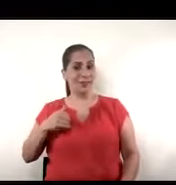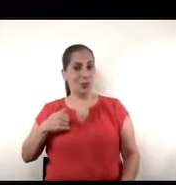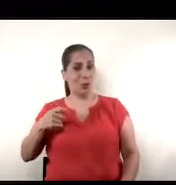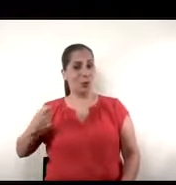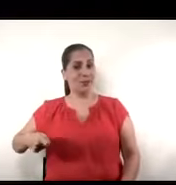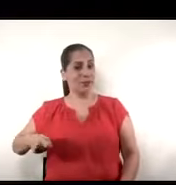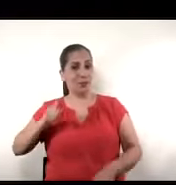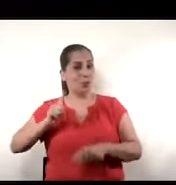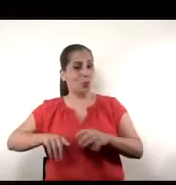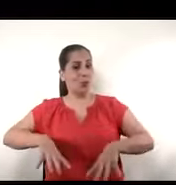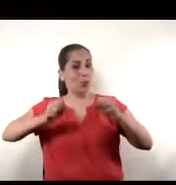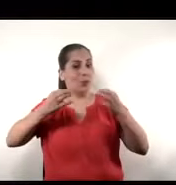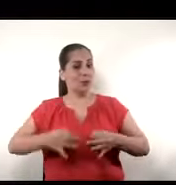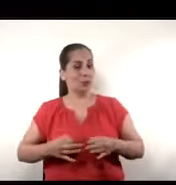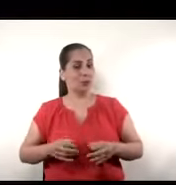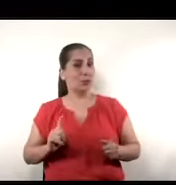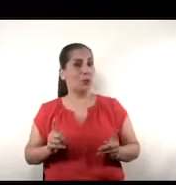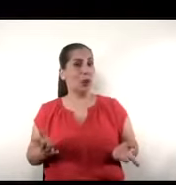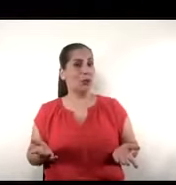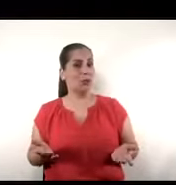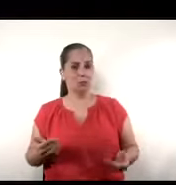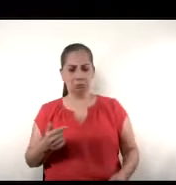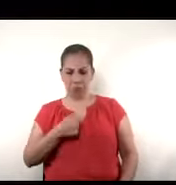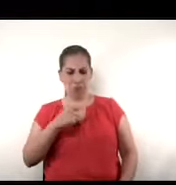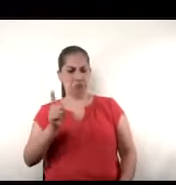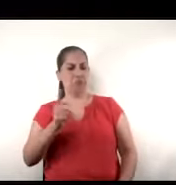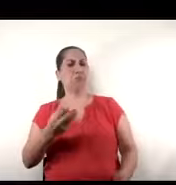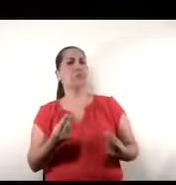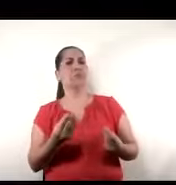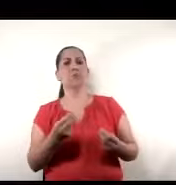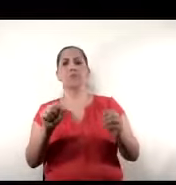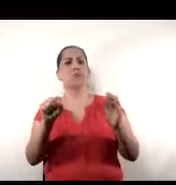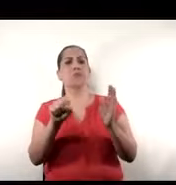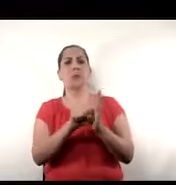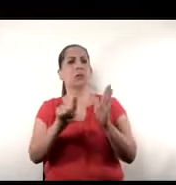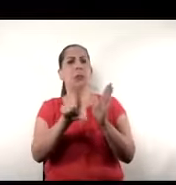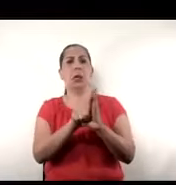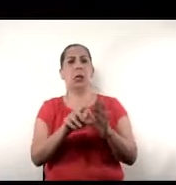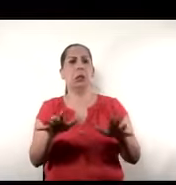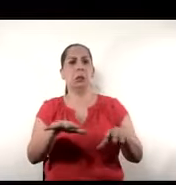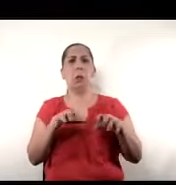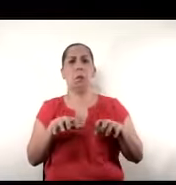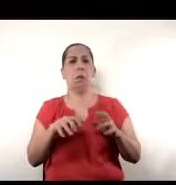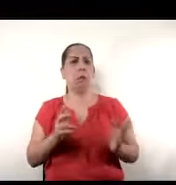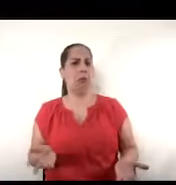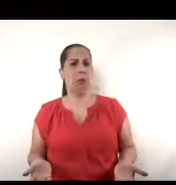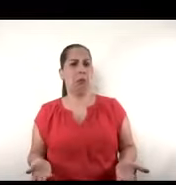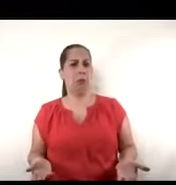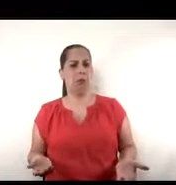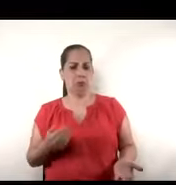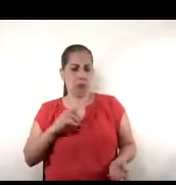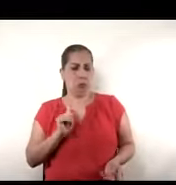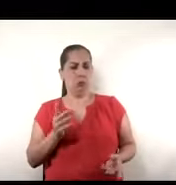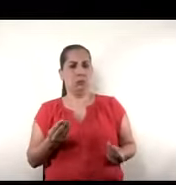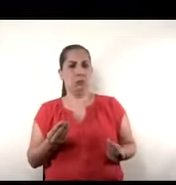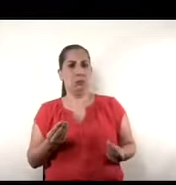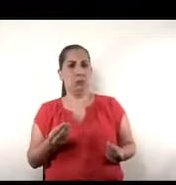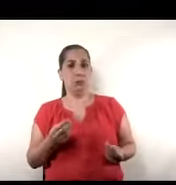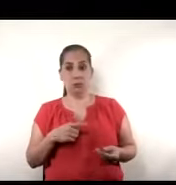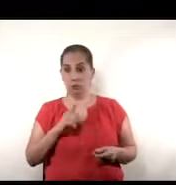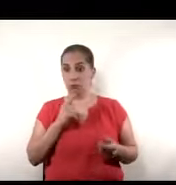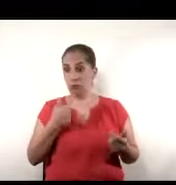decisiones? Yo no le tengo miedo a la Asamblea Legislativa. Estemos de acuerdo o no con lo que ha hecho